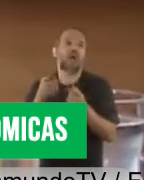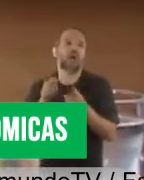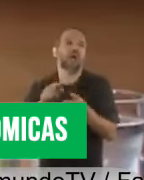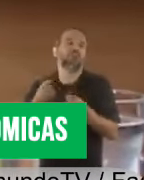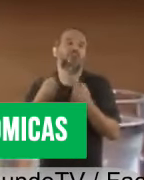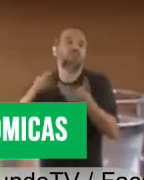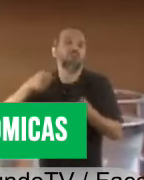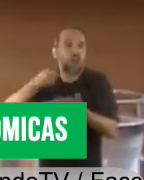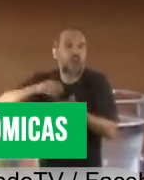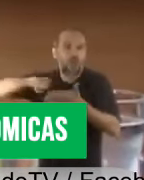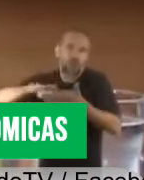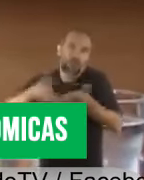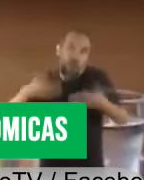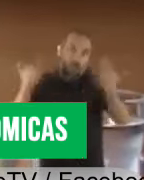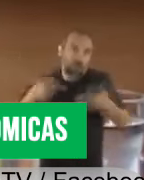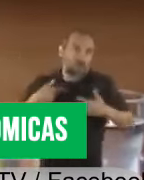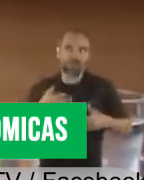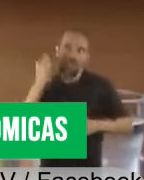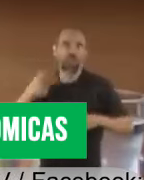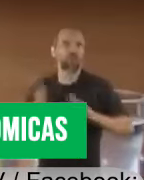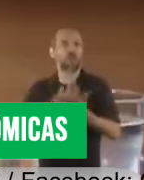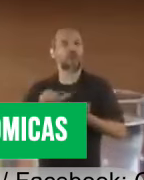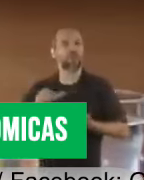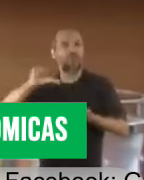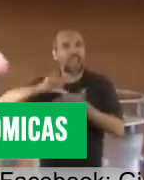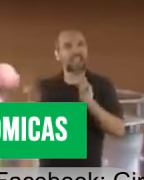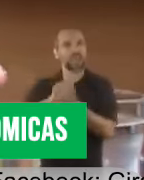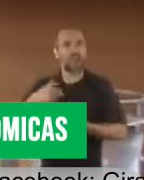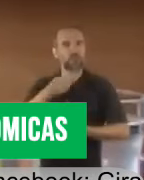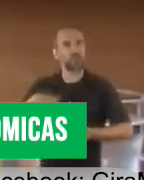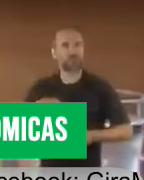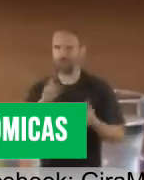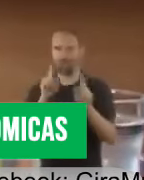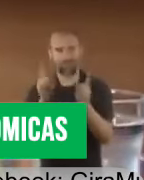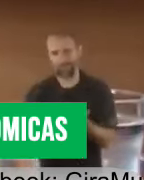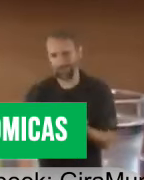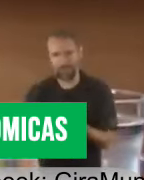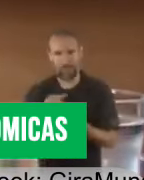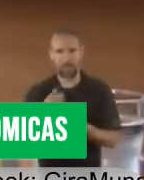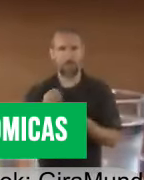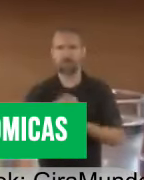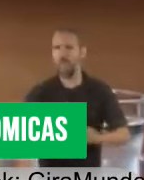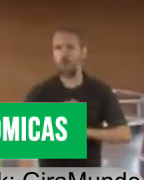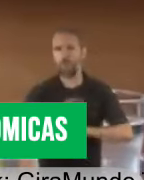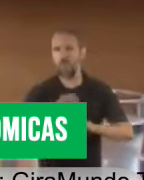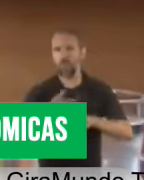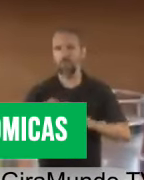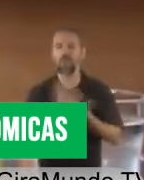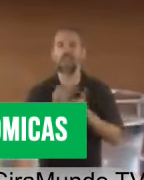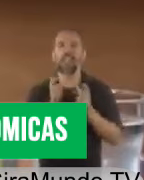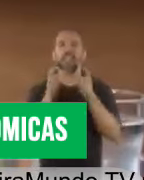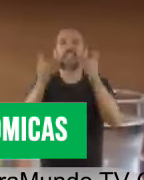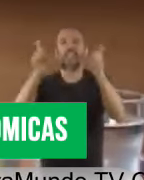aportando un ministerio de capital humano que va a tener una cartera abierta, una cartera que por otro lado, digámoslo, va a